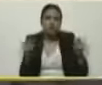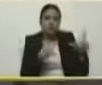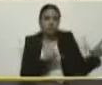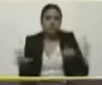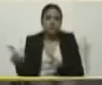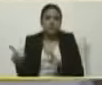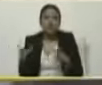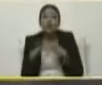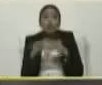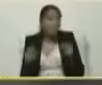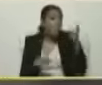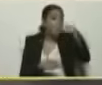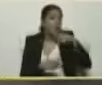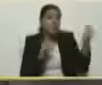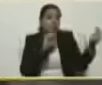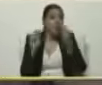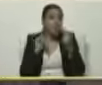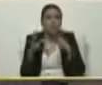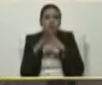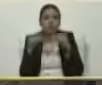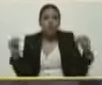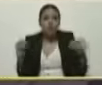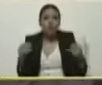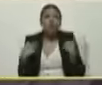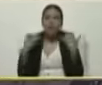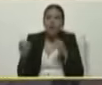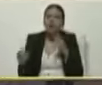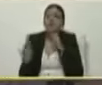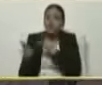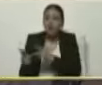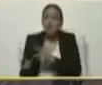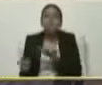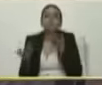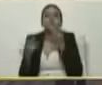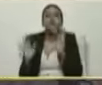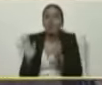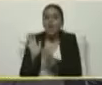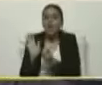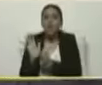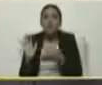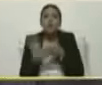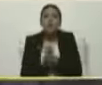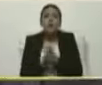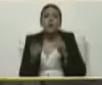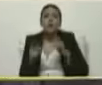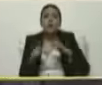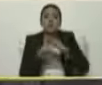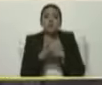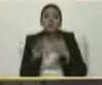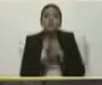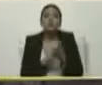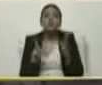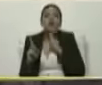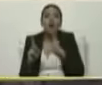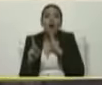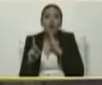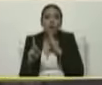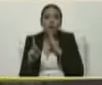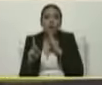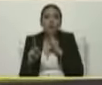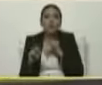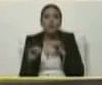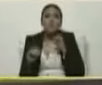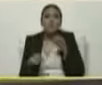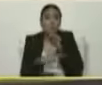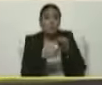De cada cosa. Aquí tengo respuestas, por ejemplo, sobre el tema del agua. Le he dicho al ministro